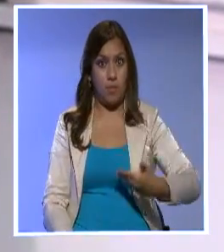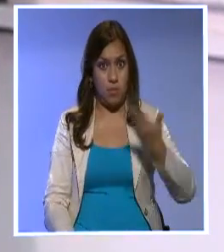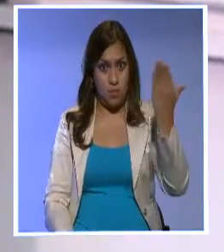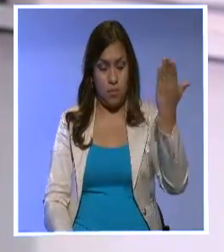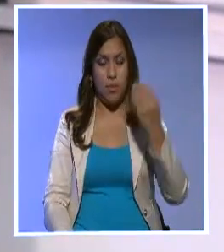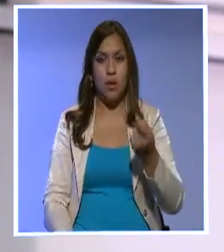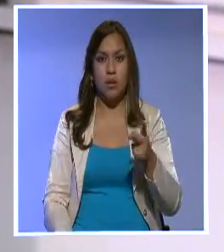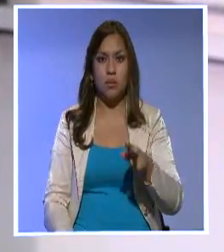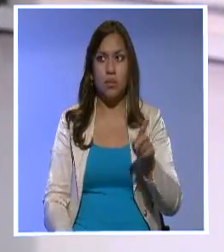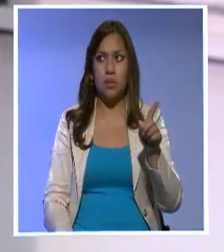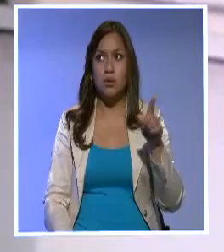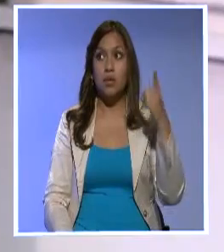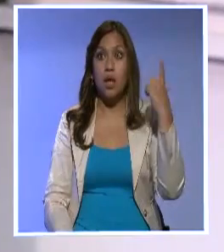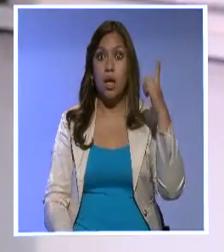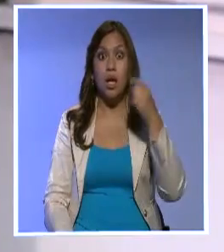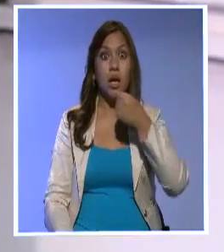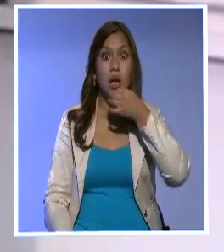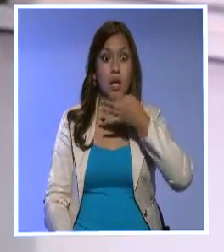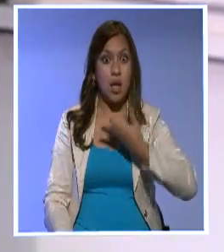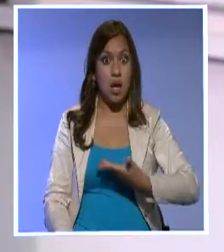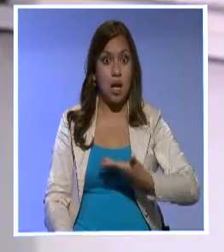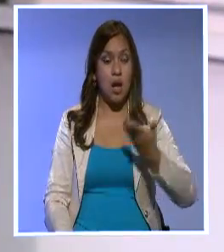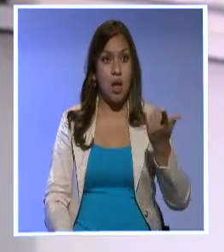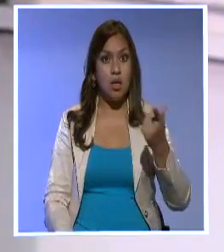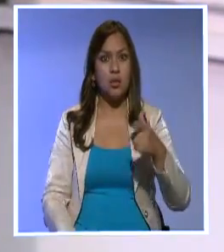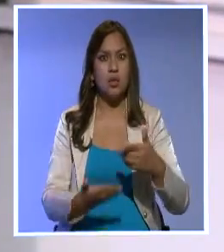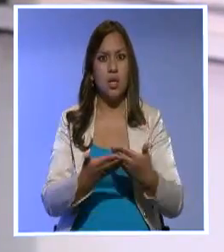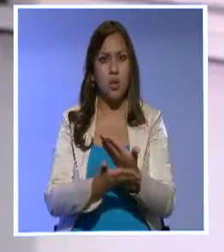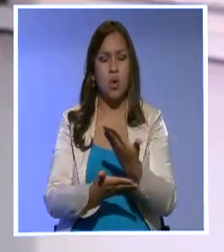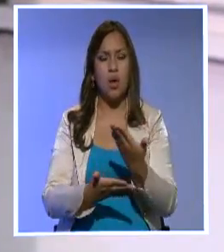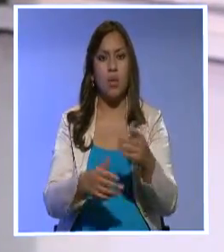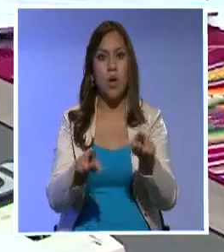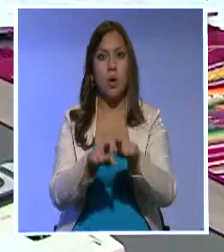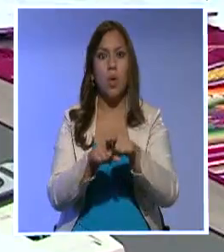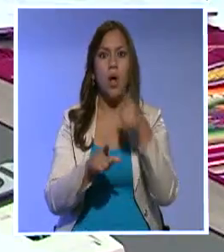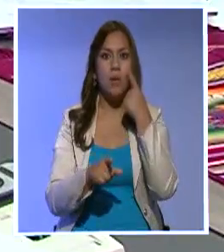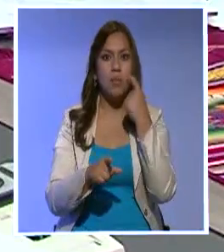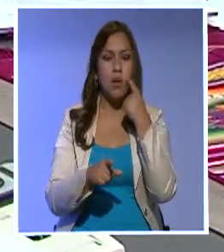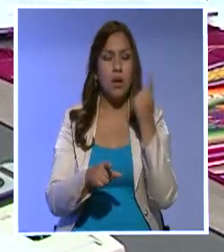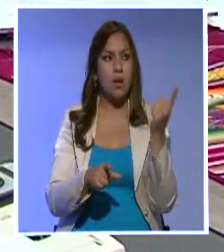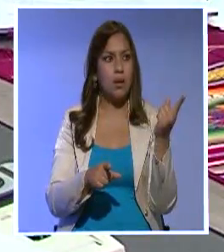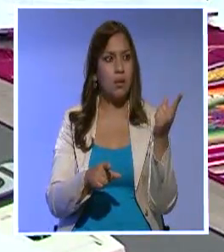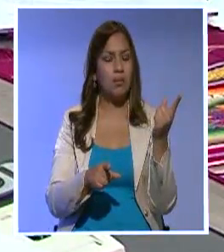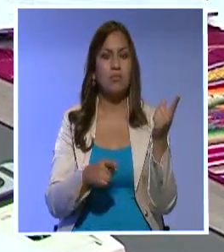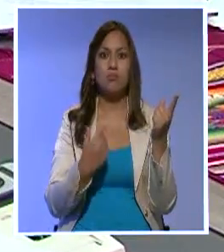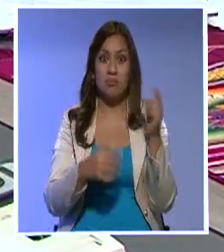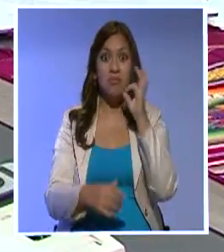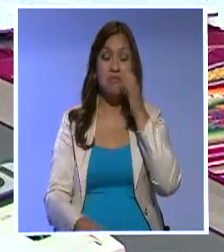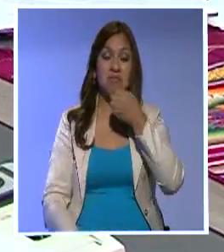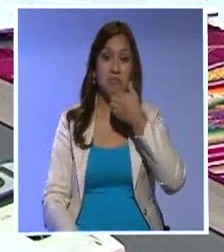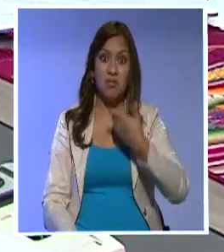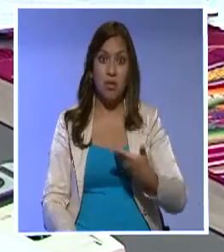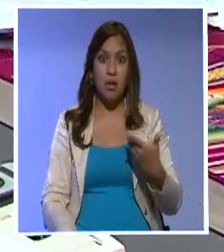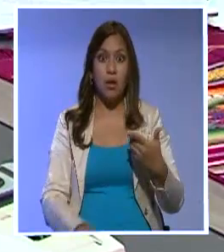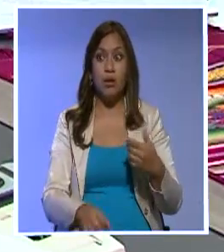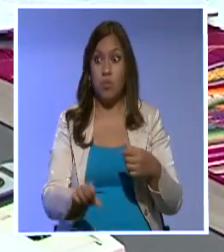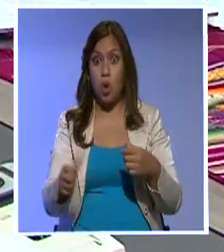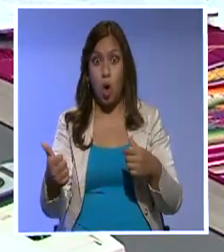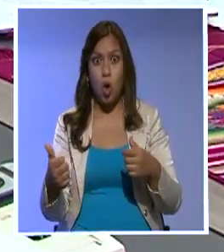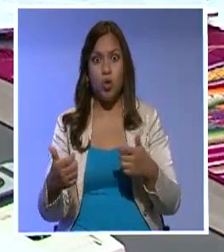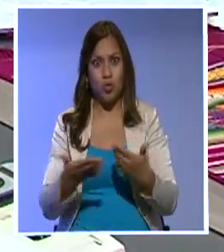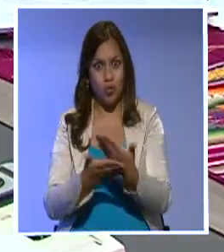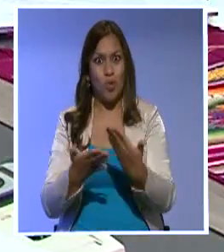padre para la nueva generación de presidentes que nació américa que parió américa latina especialmente evo dio un discurso